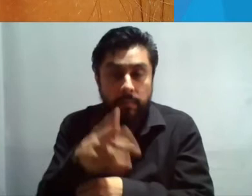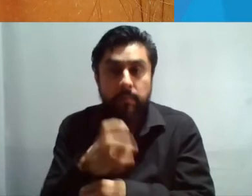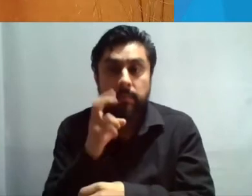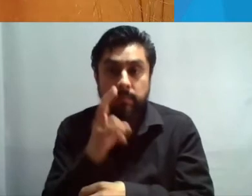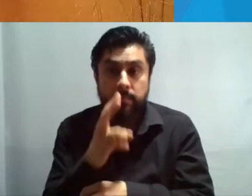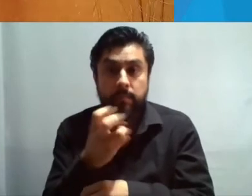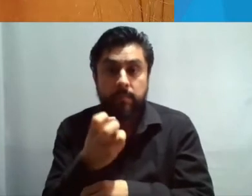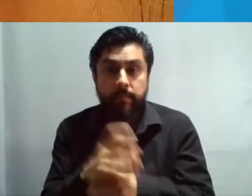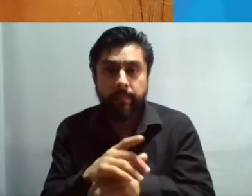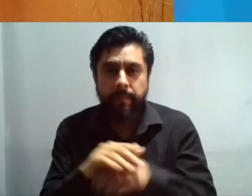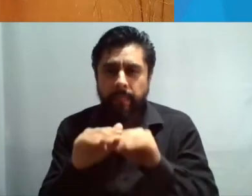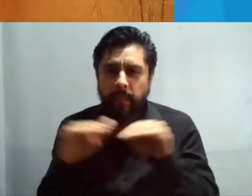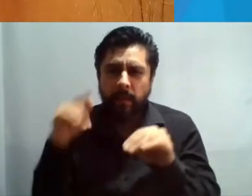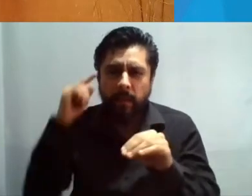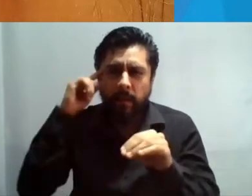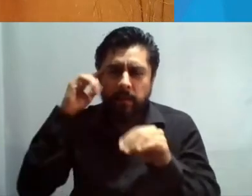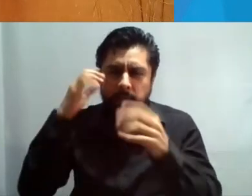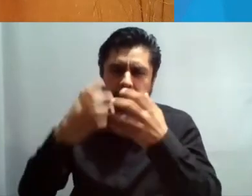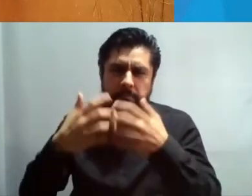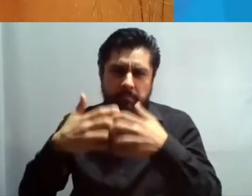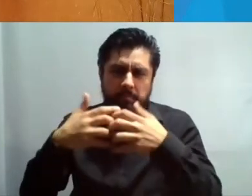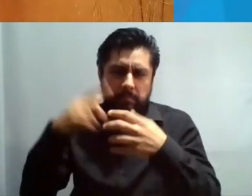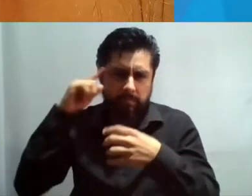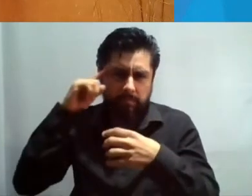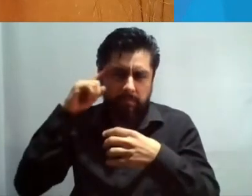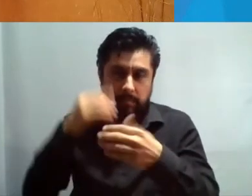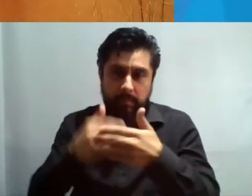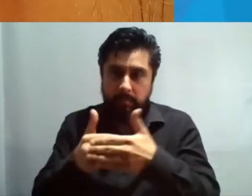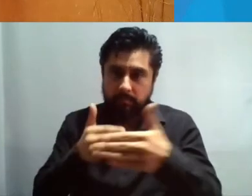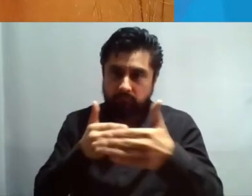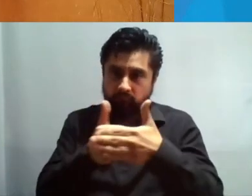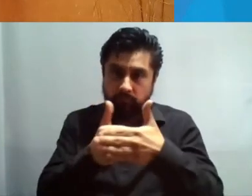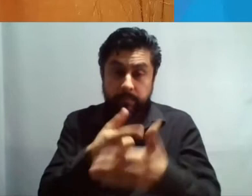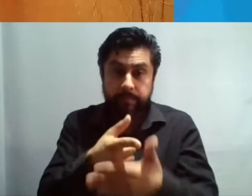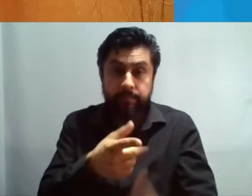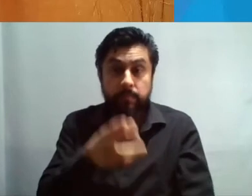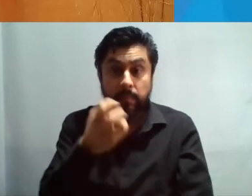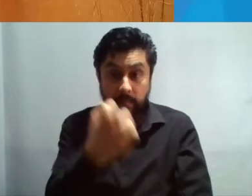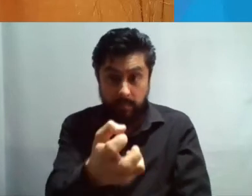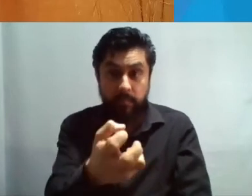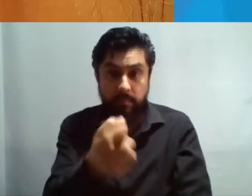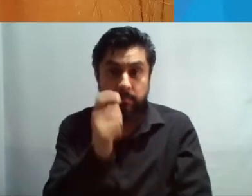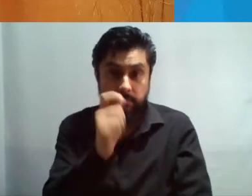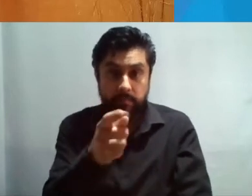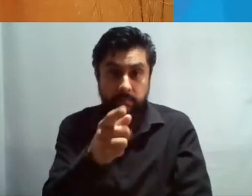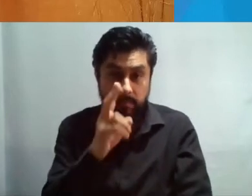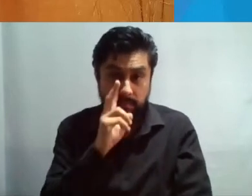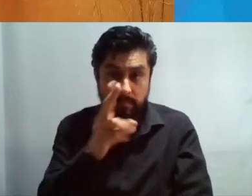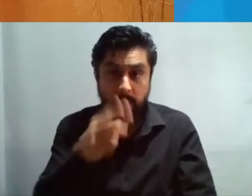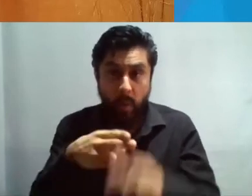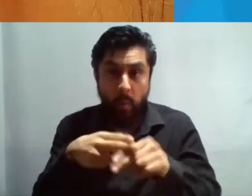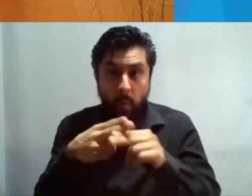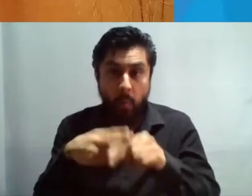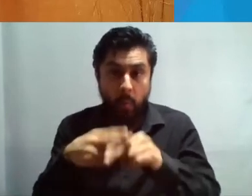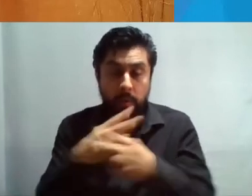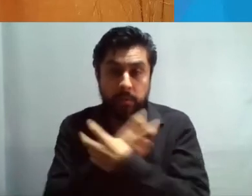el piso que nos está dividiendo una estructura con la otra. Eso es lo que yo estoy viendo, el piso de la base del cráneo y uno